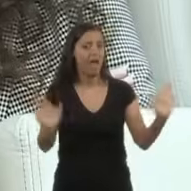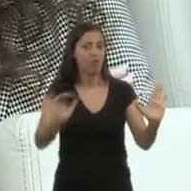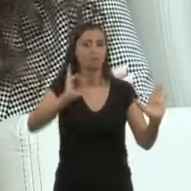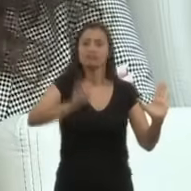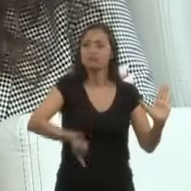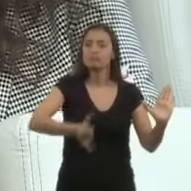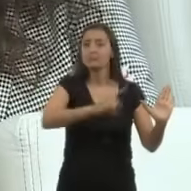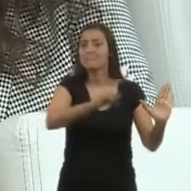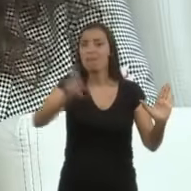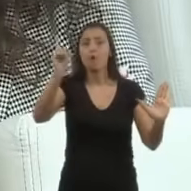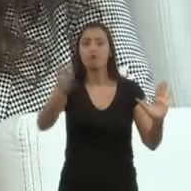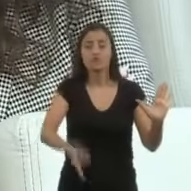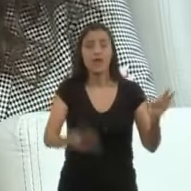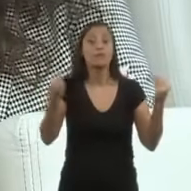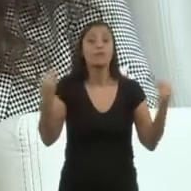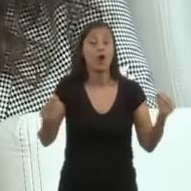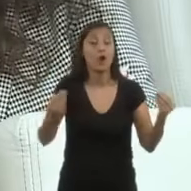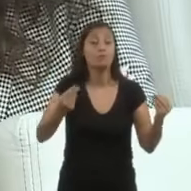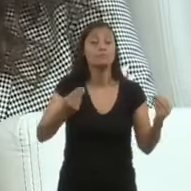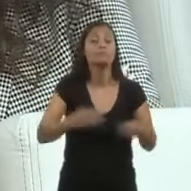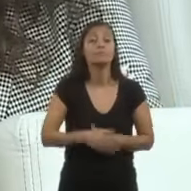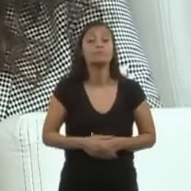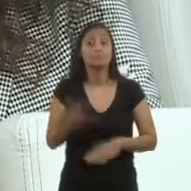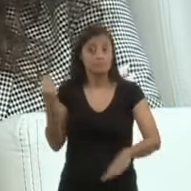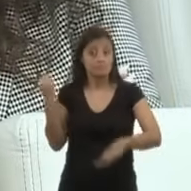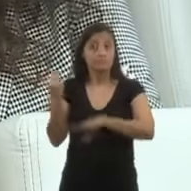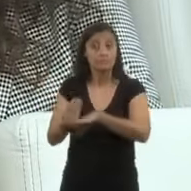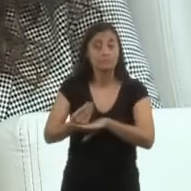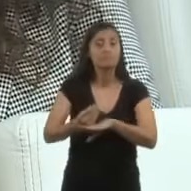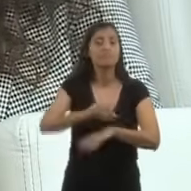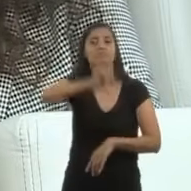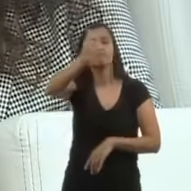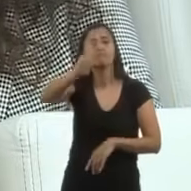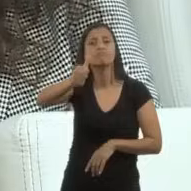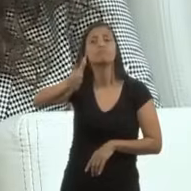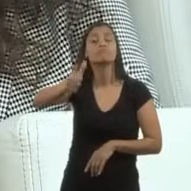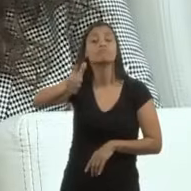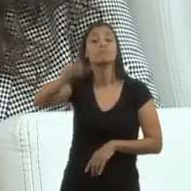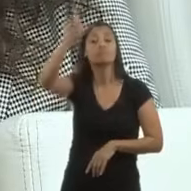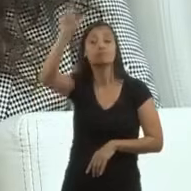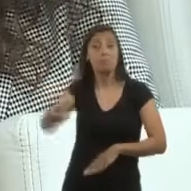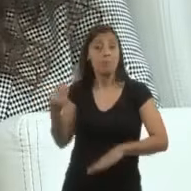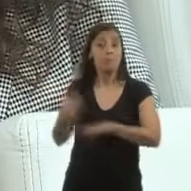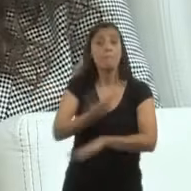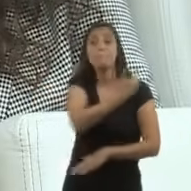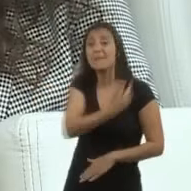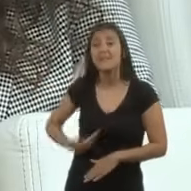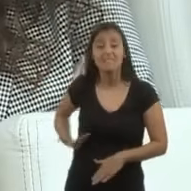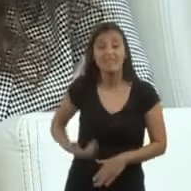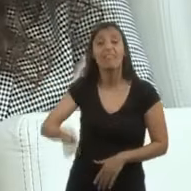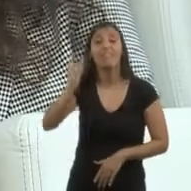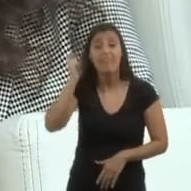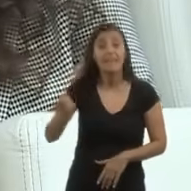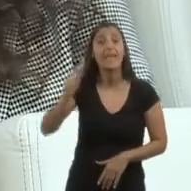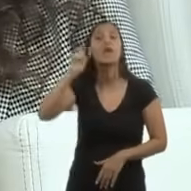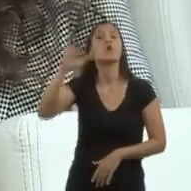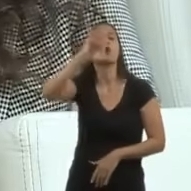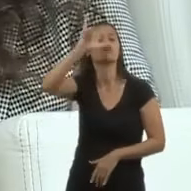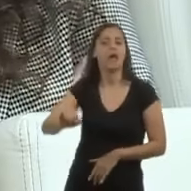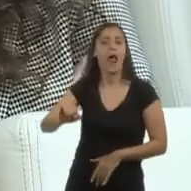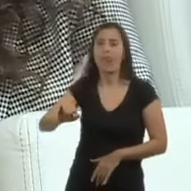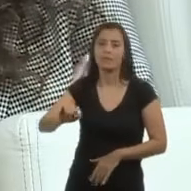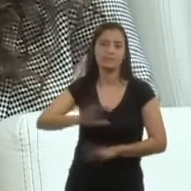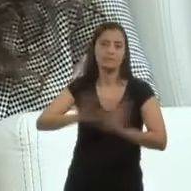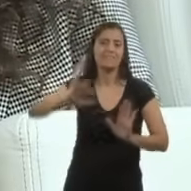duda que el legítimo ganador y presidente electo es Edmundo González aquí